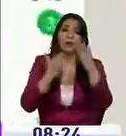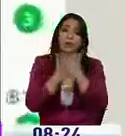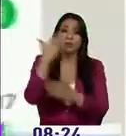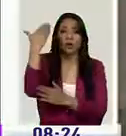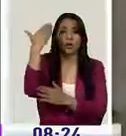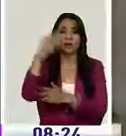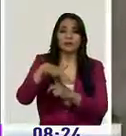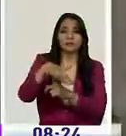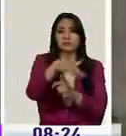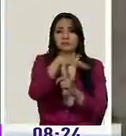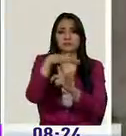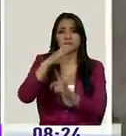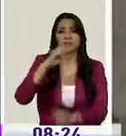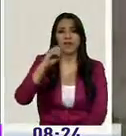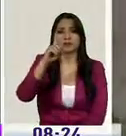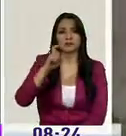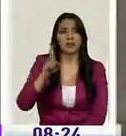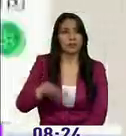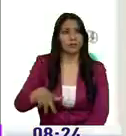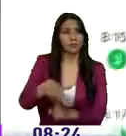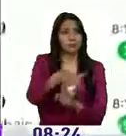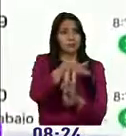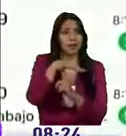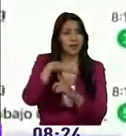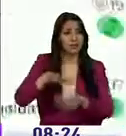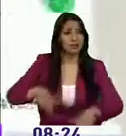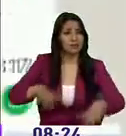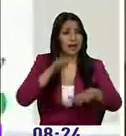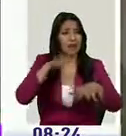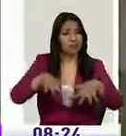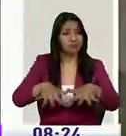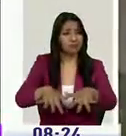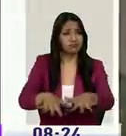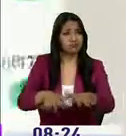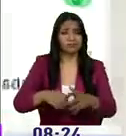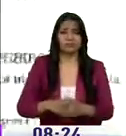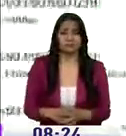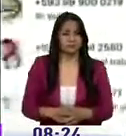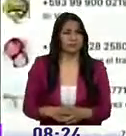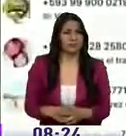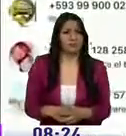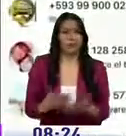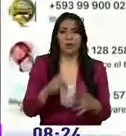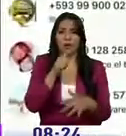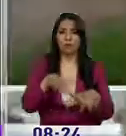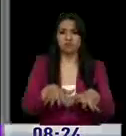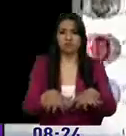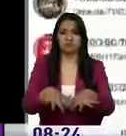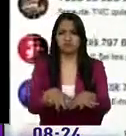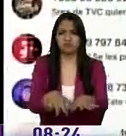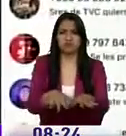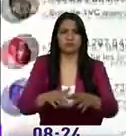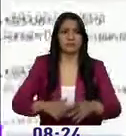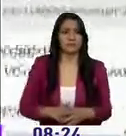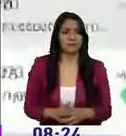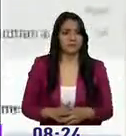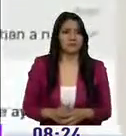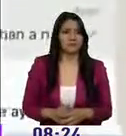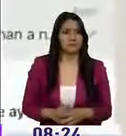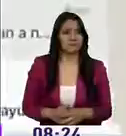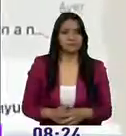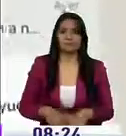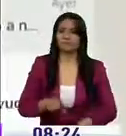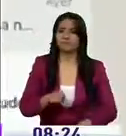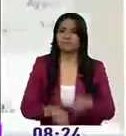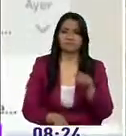del calzado. Está en muy mal estado. Parque del calzado, esto es un parque, es una laguna esto, ¿eh? Parque del calzado, muy mal